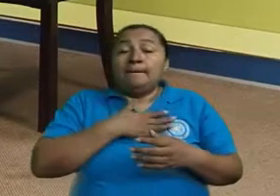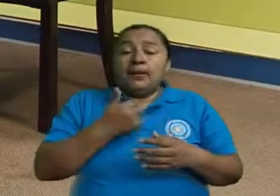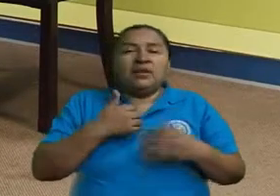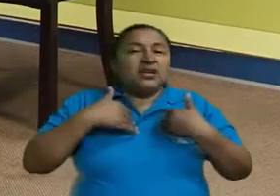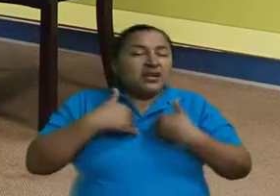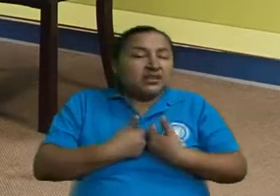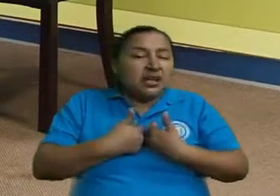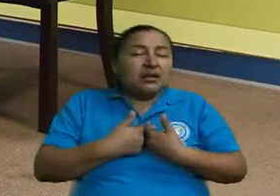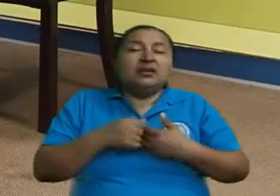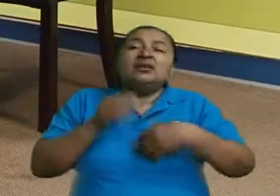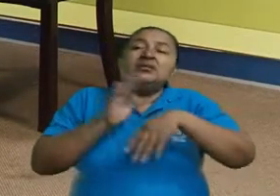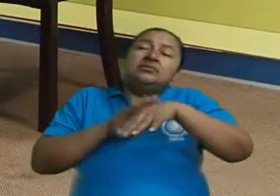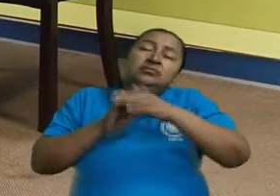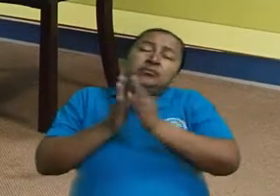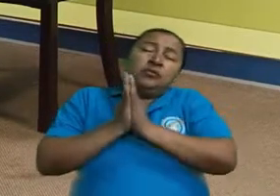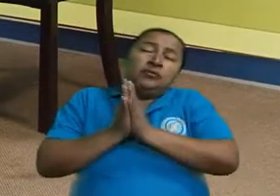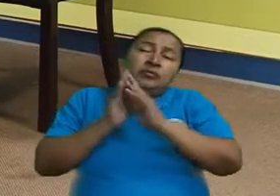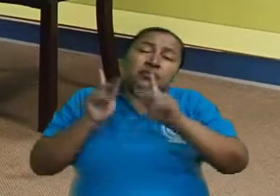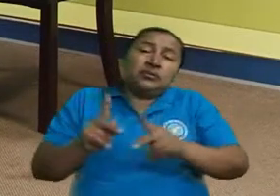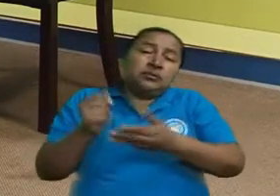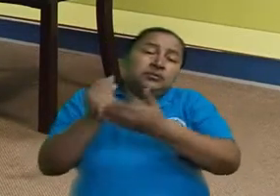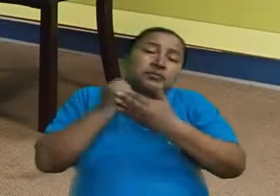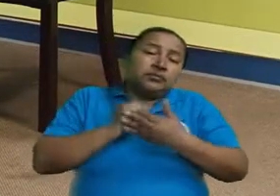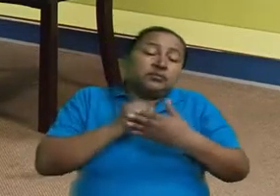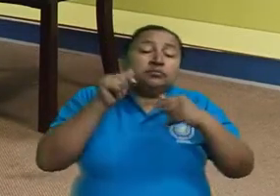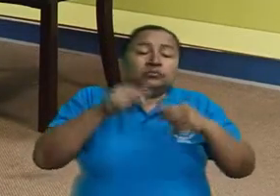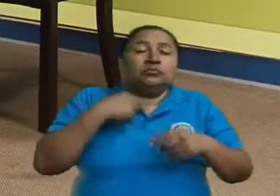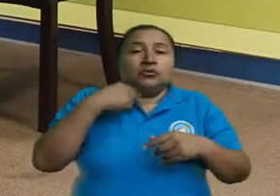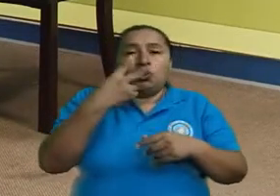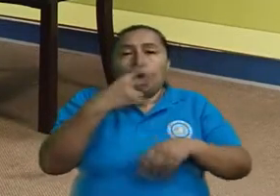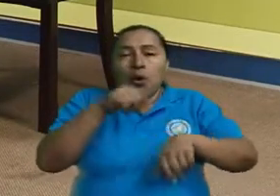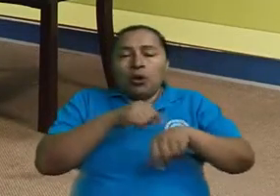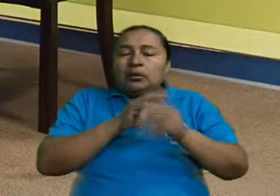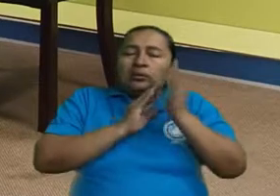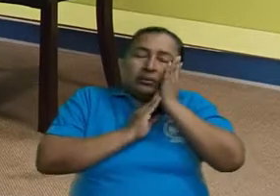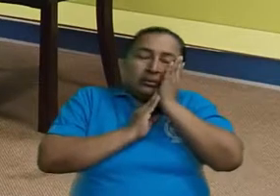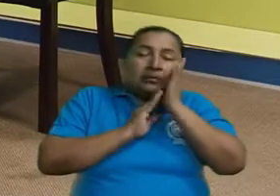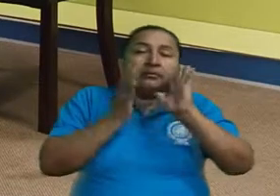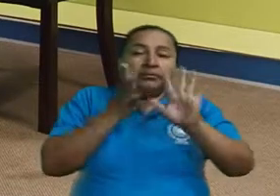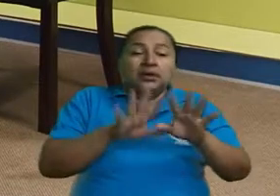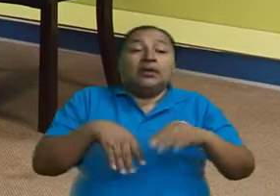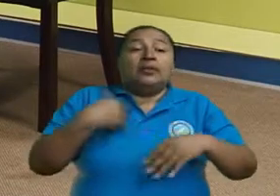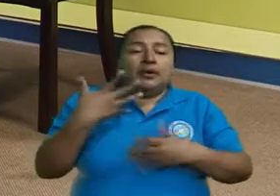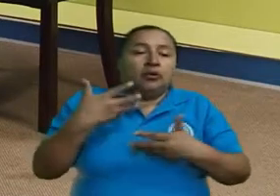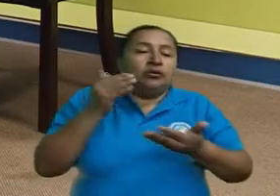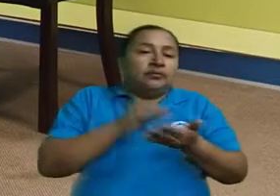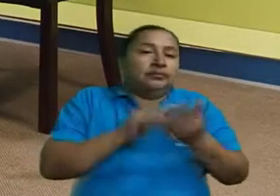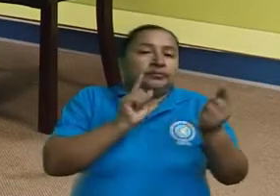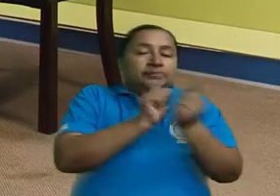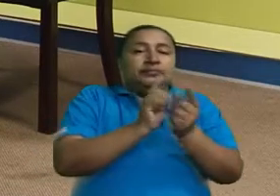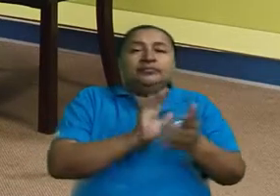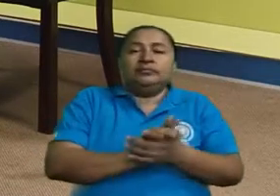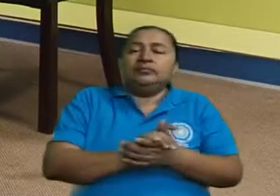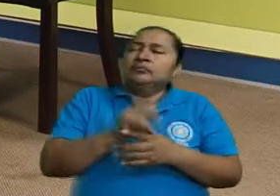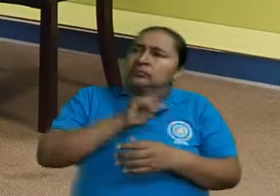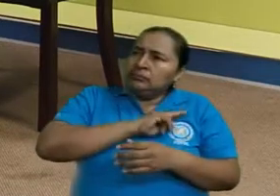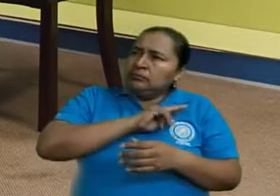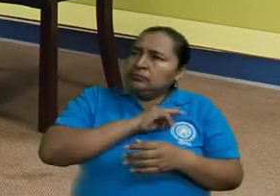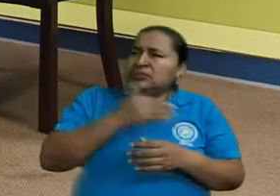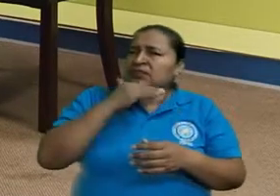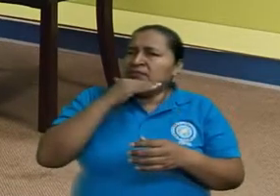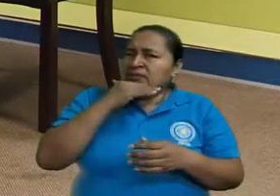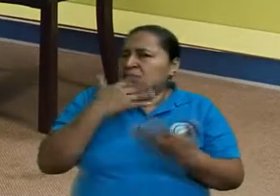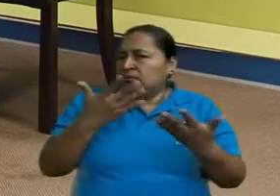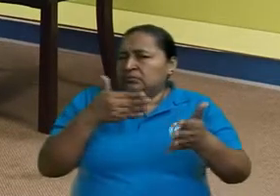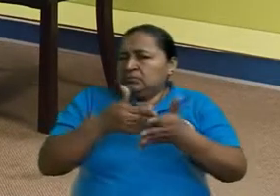cansados, que llamen a alguien que les ayude 2 horas, que se vayan a dormir y después regresen con el niño. Ahora, ¿hay complicaciones, doctora? Si